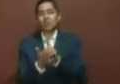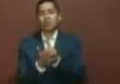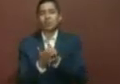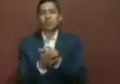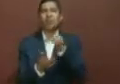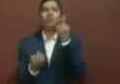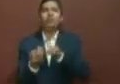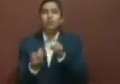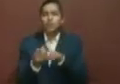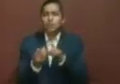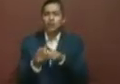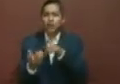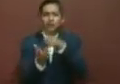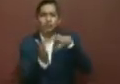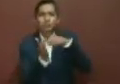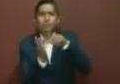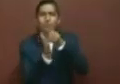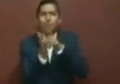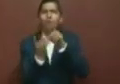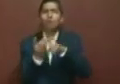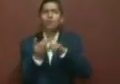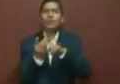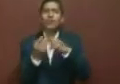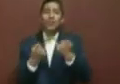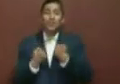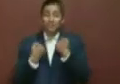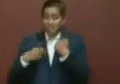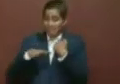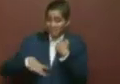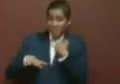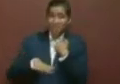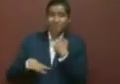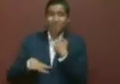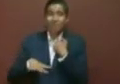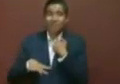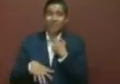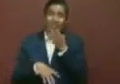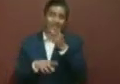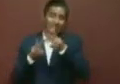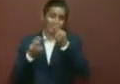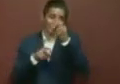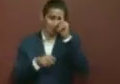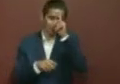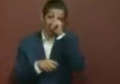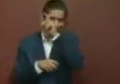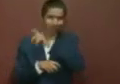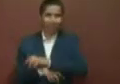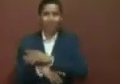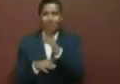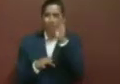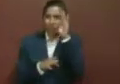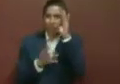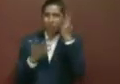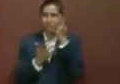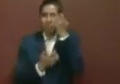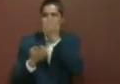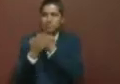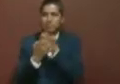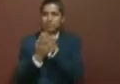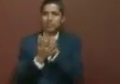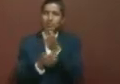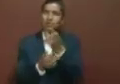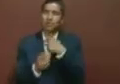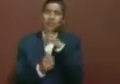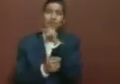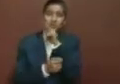viene? De los jóvenes. Que entonces es un tema complejo que pues sí, a mí me